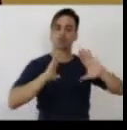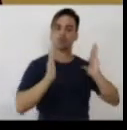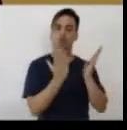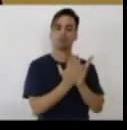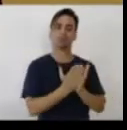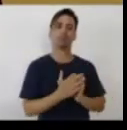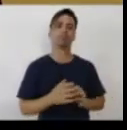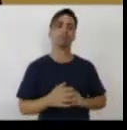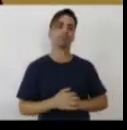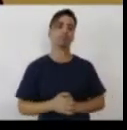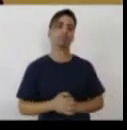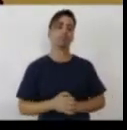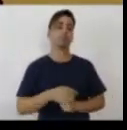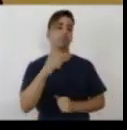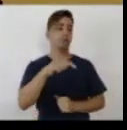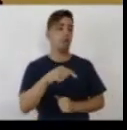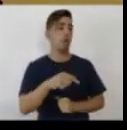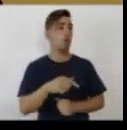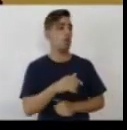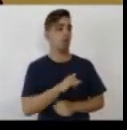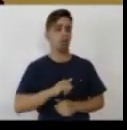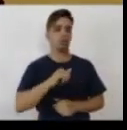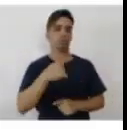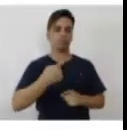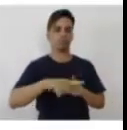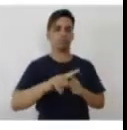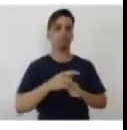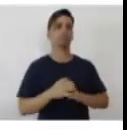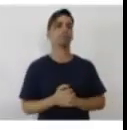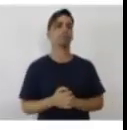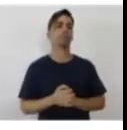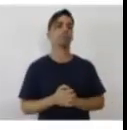con todas esas medidas. Vamos a continuar entonces